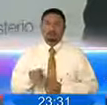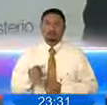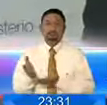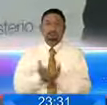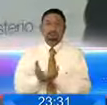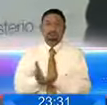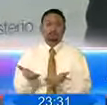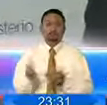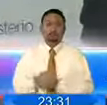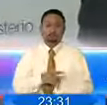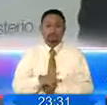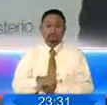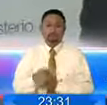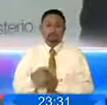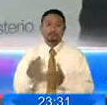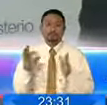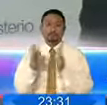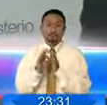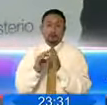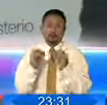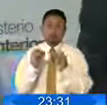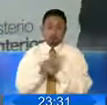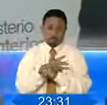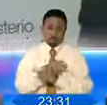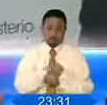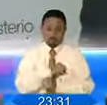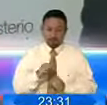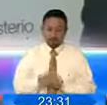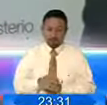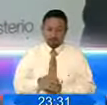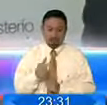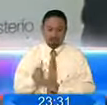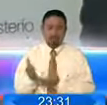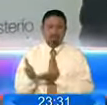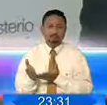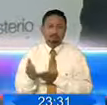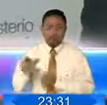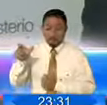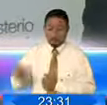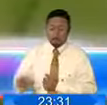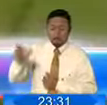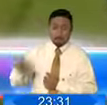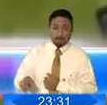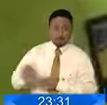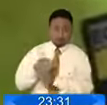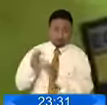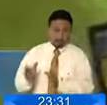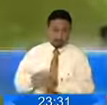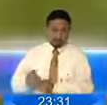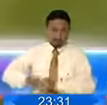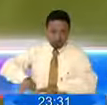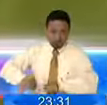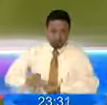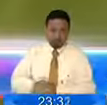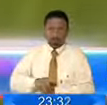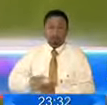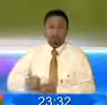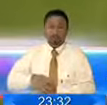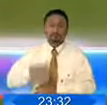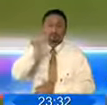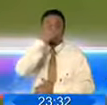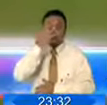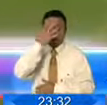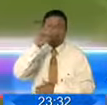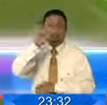ofertaban a través de redes sociales o en muchos casos a través de servidores corruptos. Supuestamente operaban en las provincias de